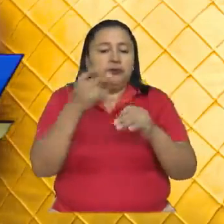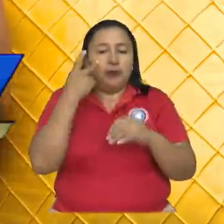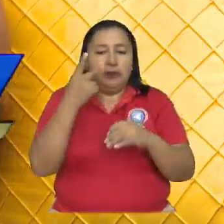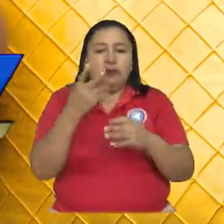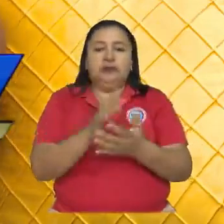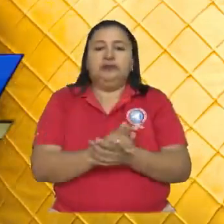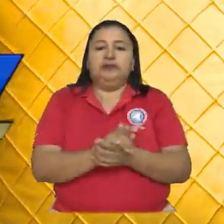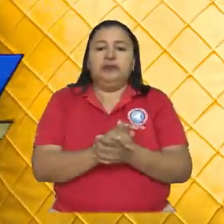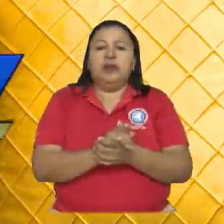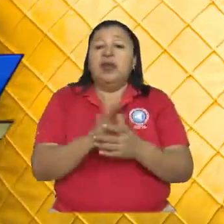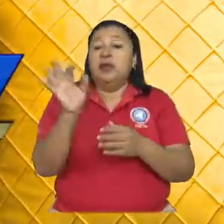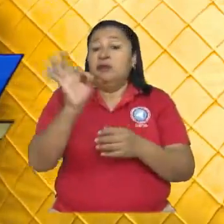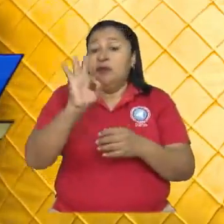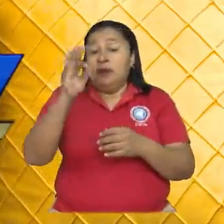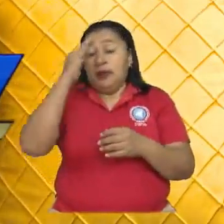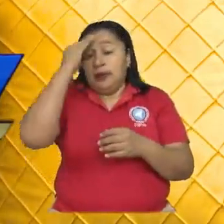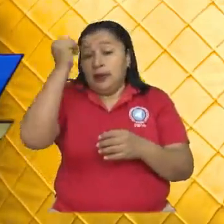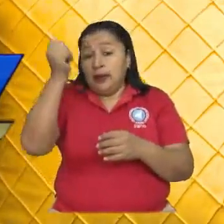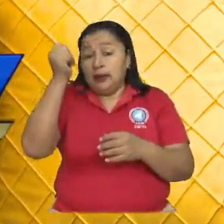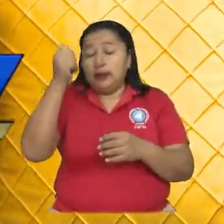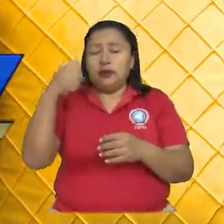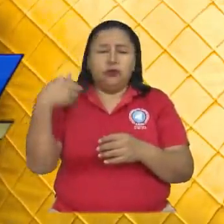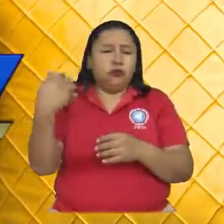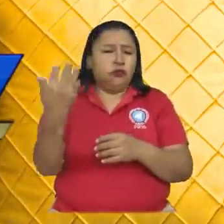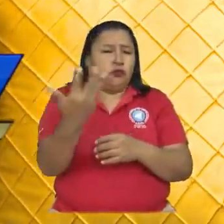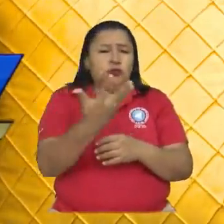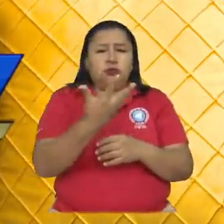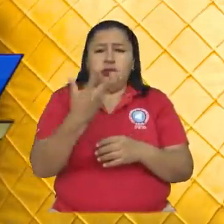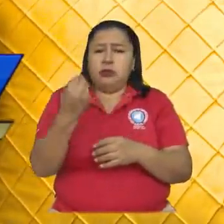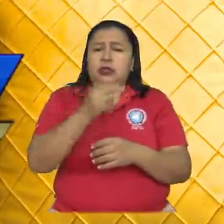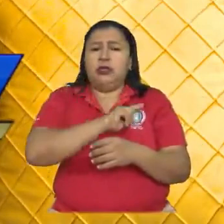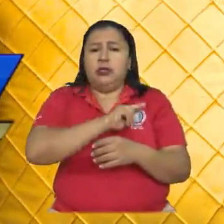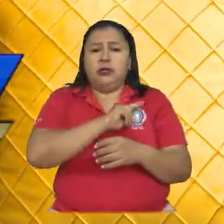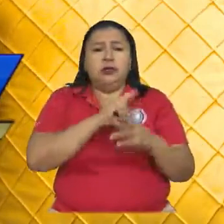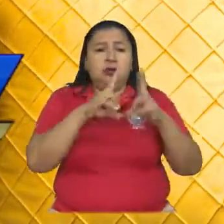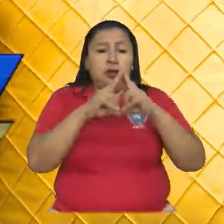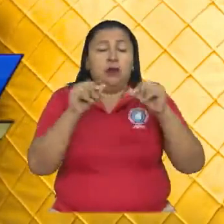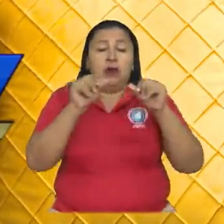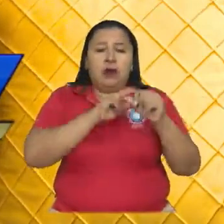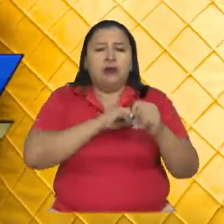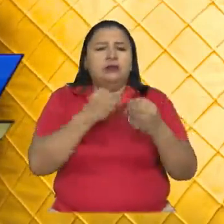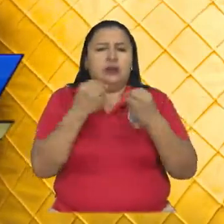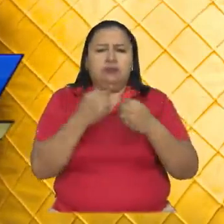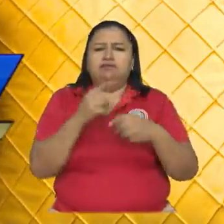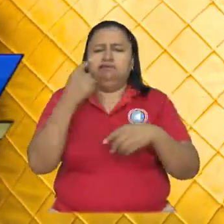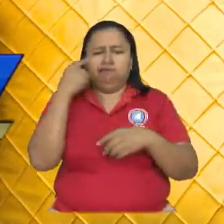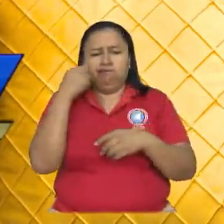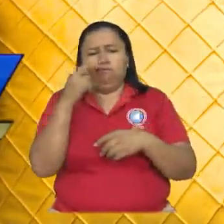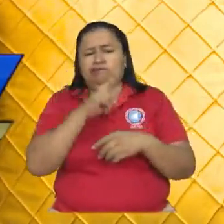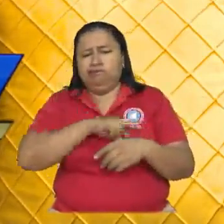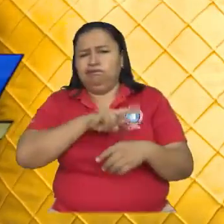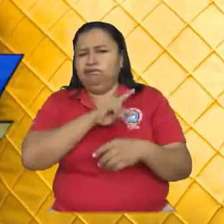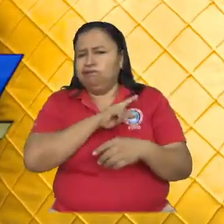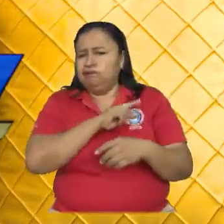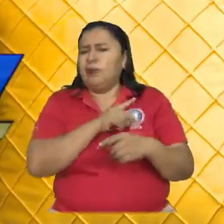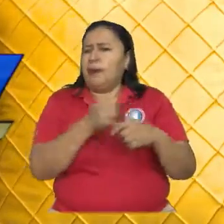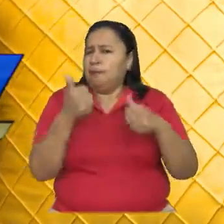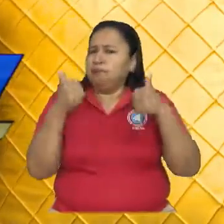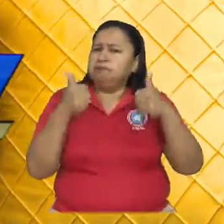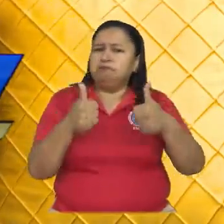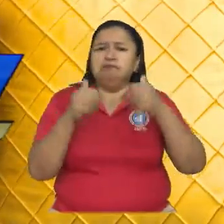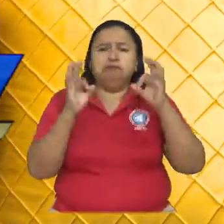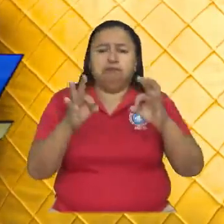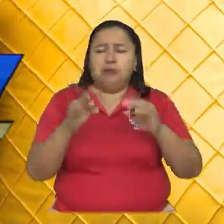destacar. En términos generales, en todo el país hay una valoración muy positiva, muy